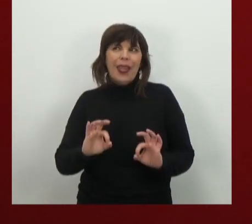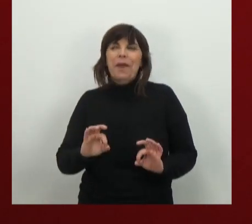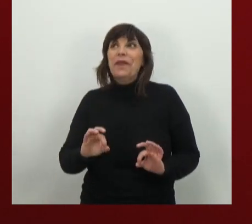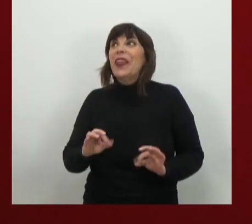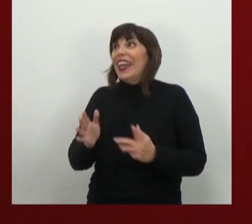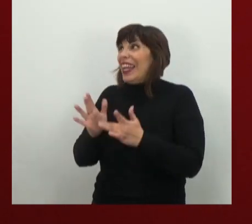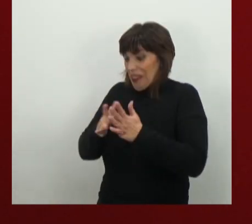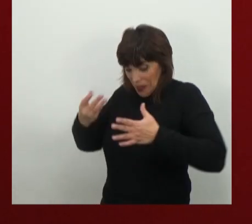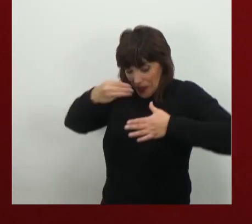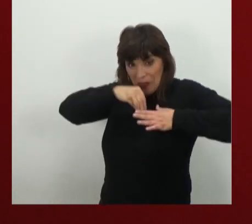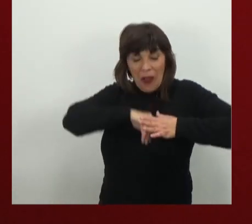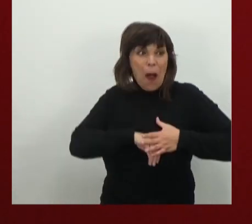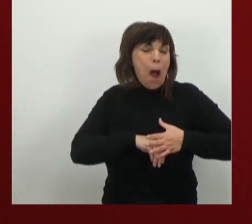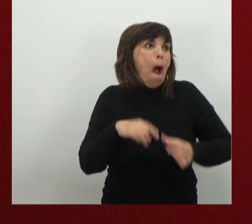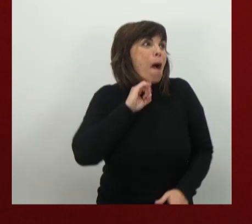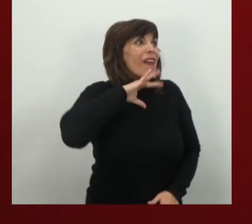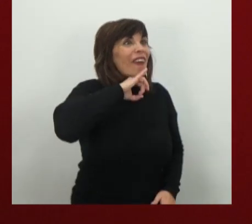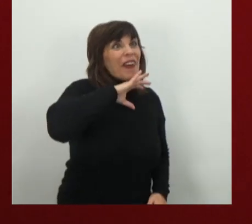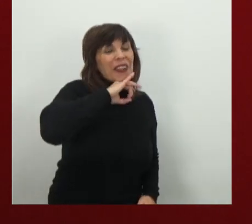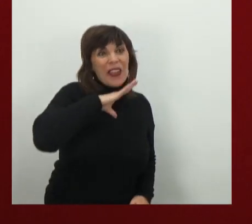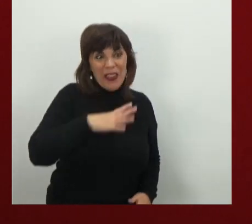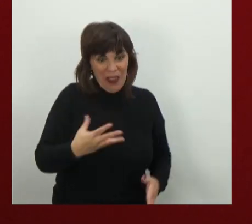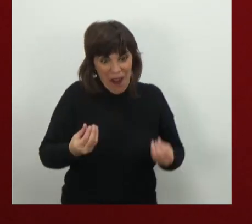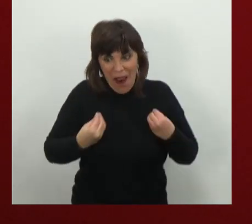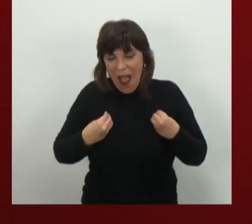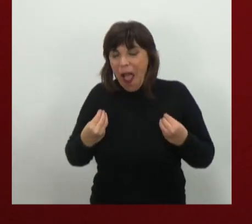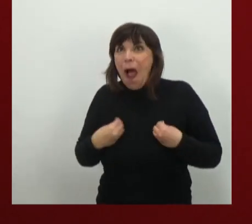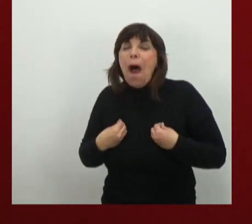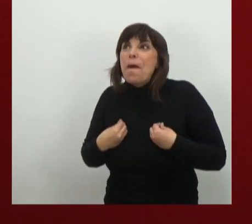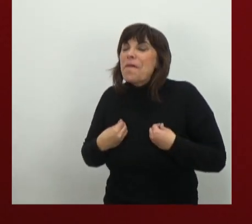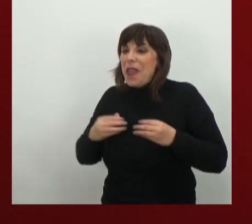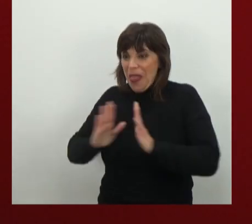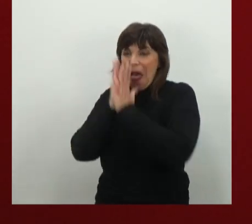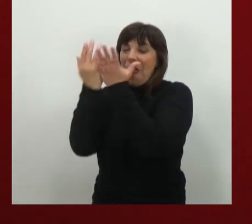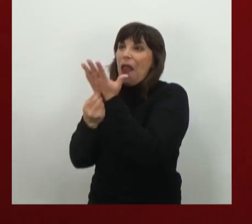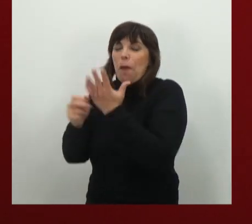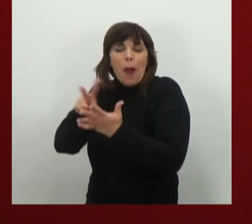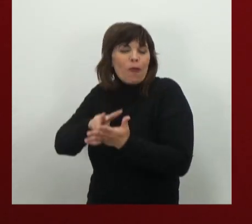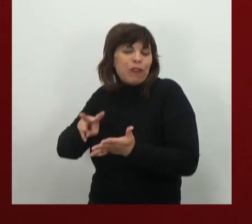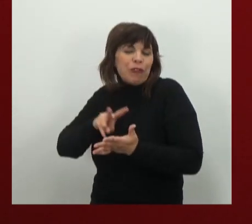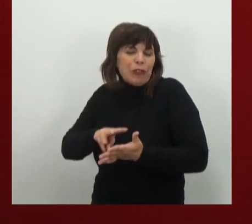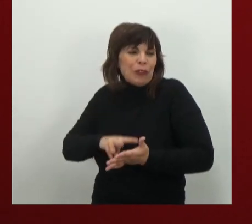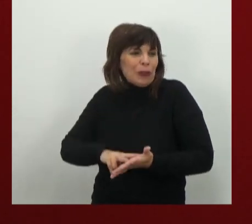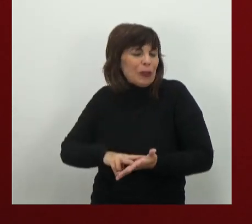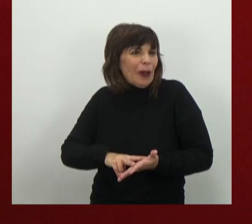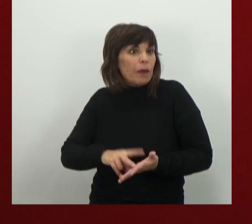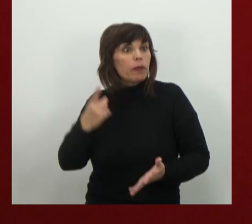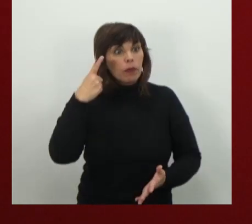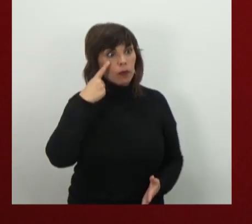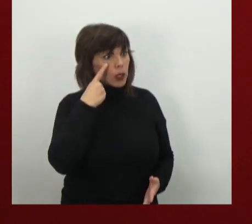vida, de su palabra, pero de alguna forma observé en mi entorno, en la